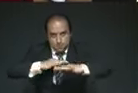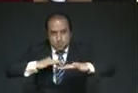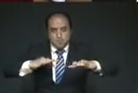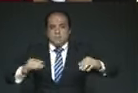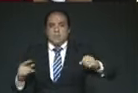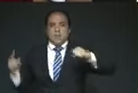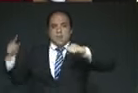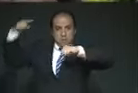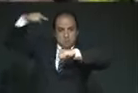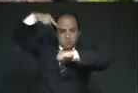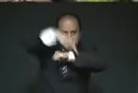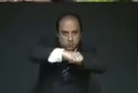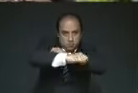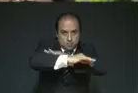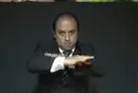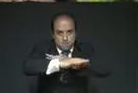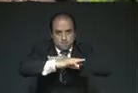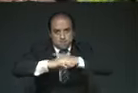¡Gracias!